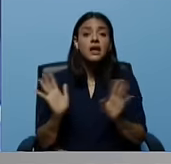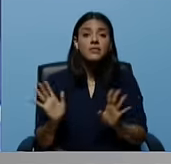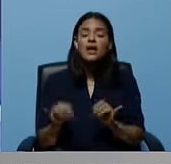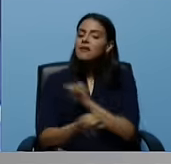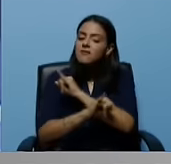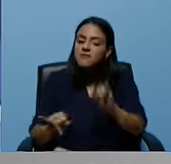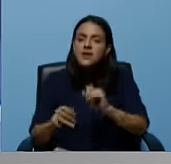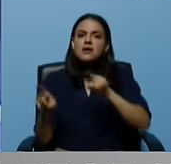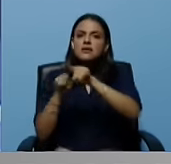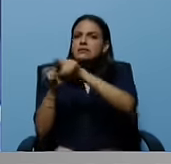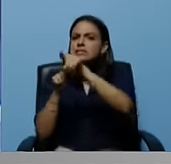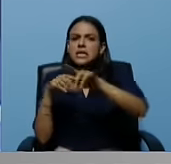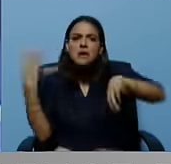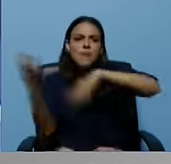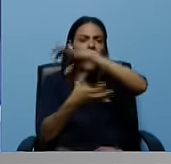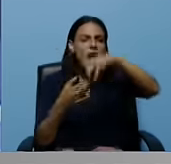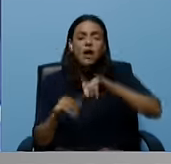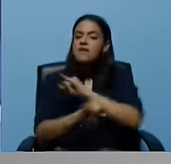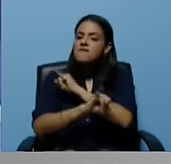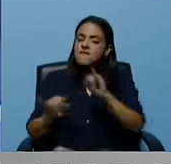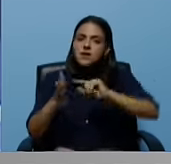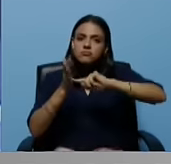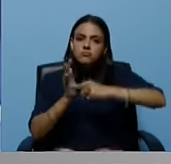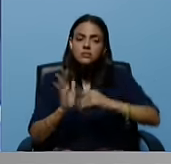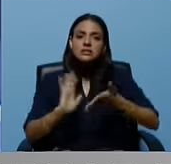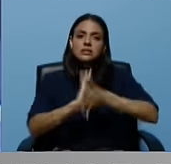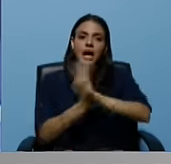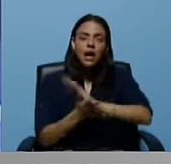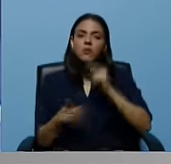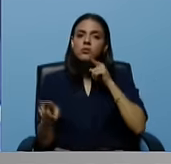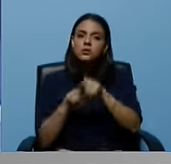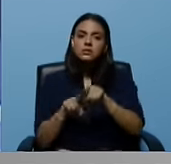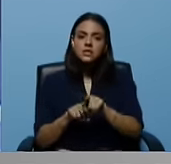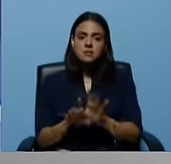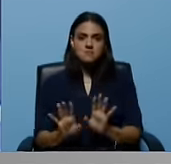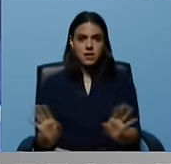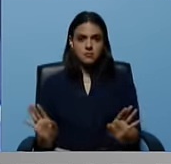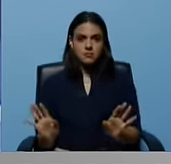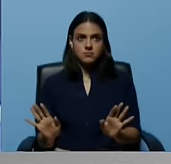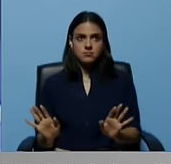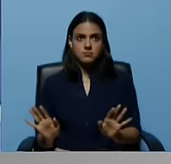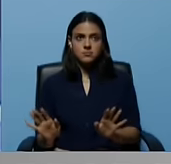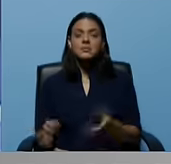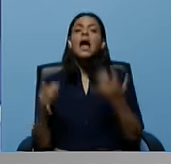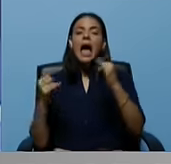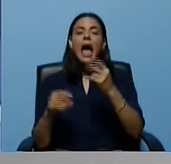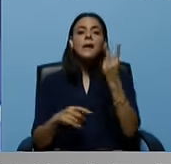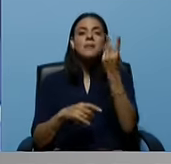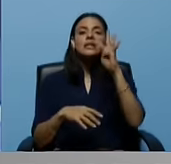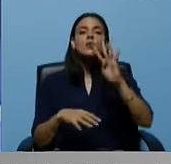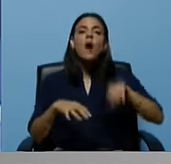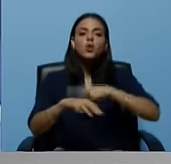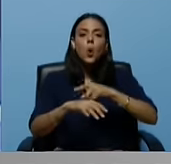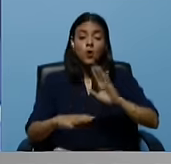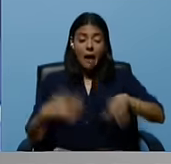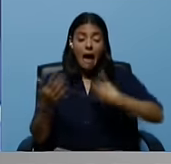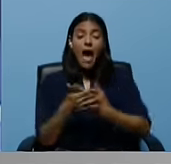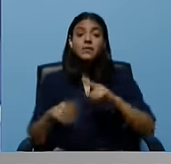bueno de chisme. ¿Hasta aquí llegó el chisme? Bueno, hasta aquí no. Le quedan 24 horas.